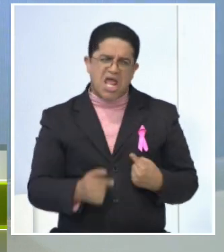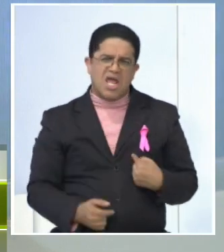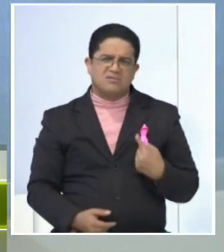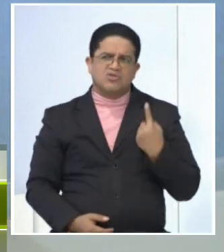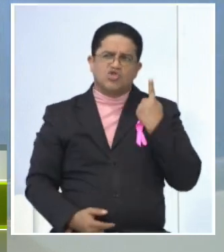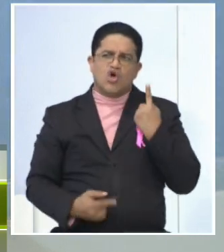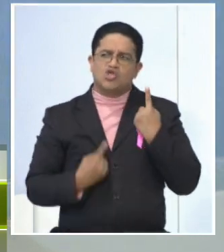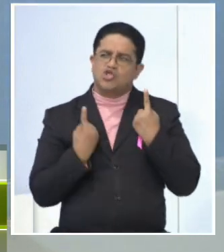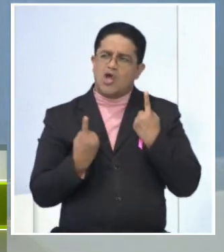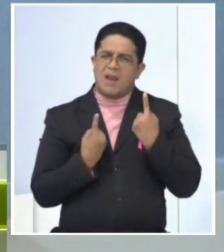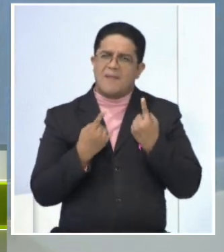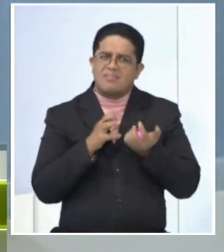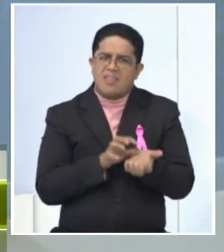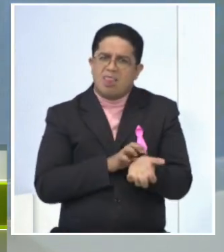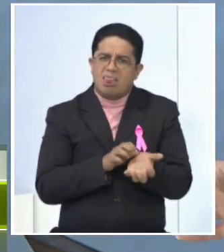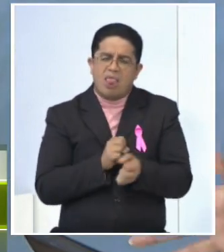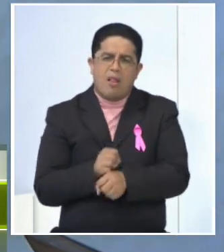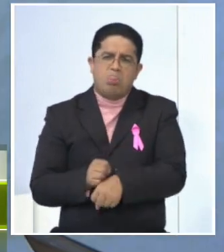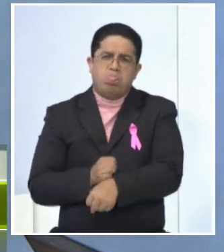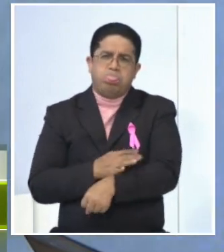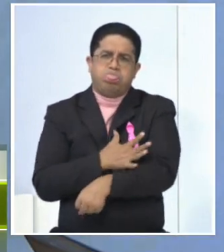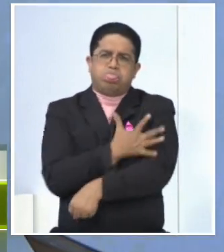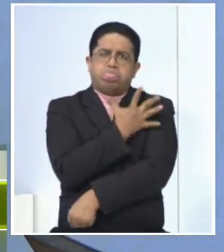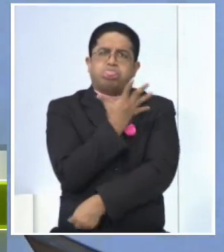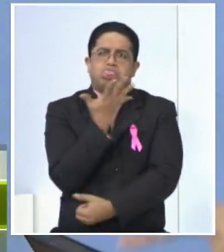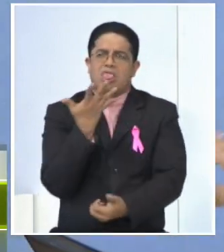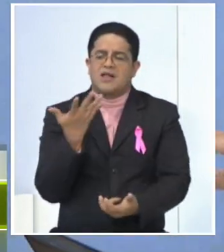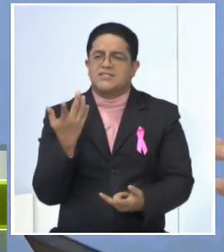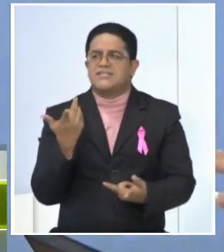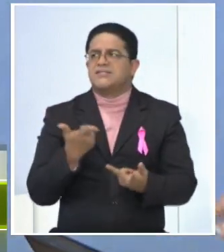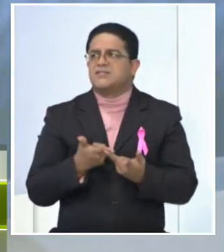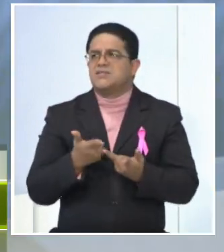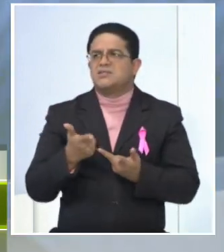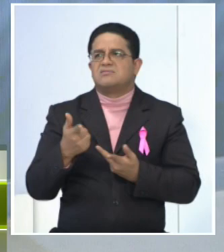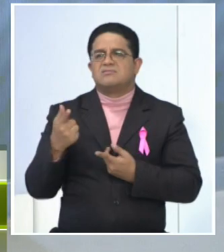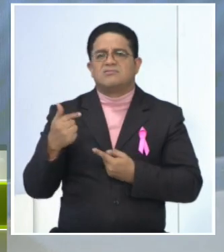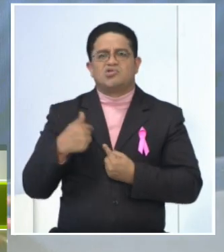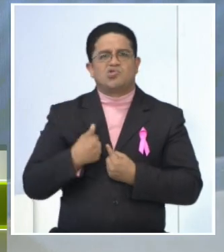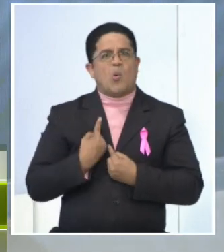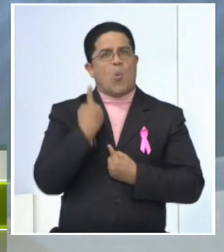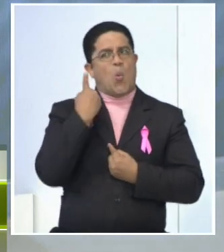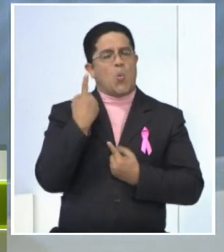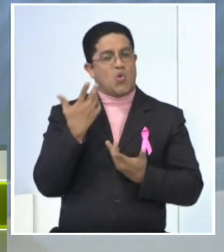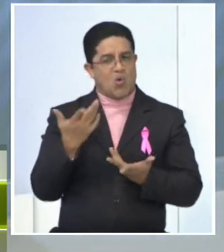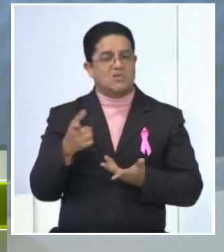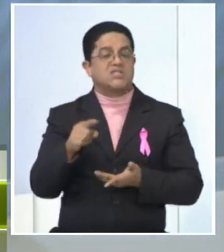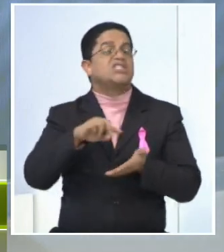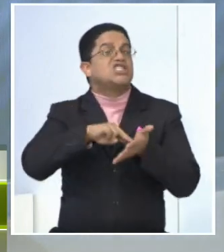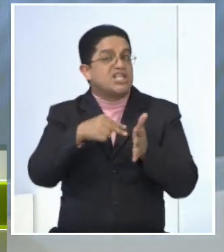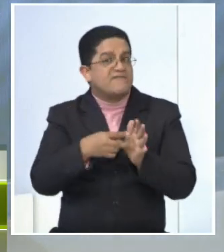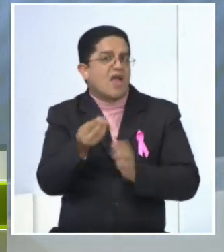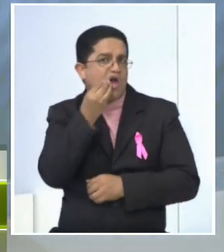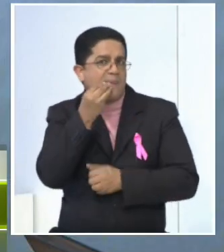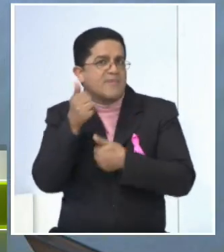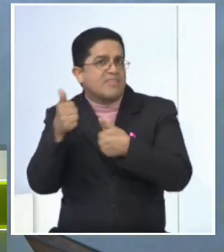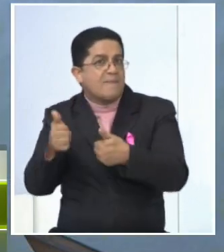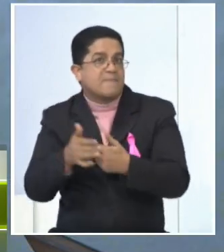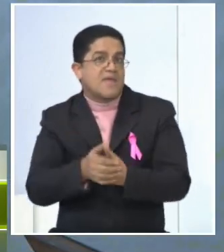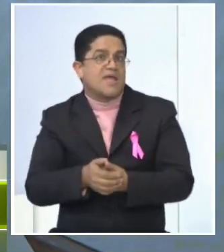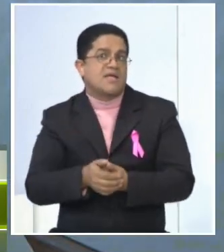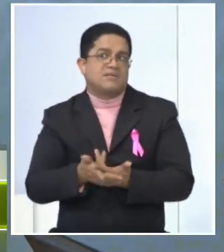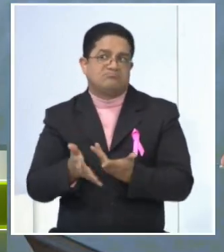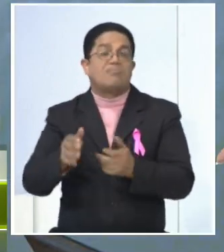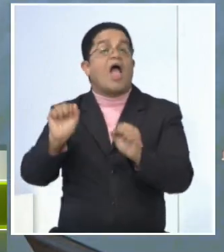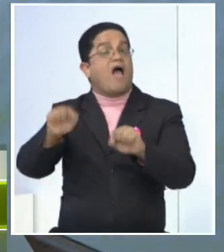o porque solamente a X persona le dio esto y no a todos los demás. Entonces el alimento sí estaba bueno. Sí. Hay que eso ver, pasa en